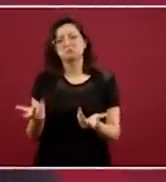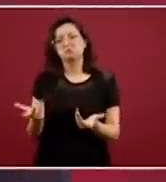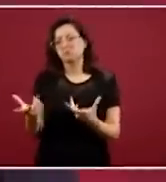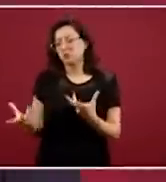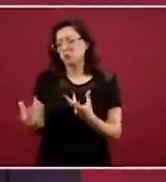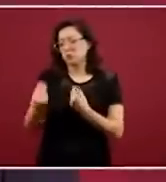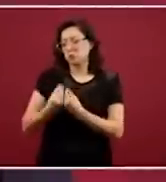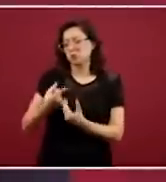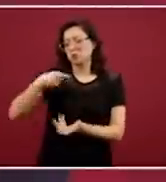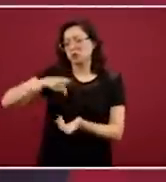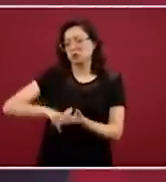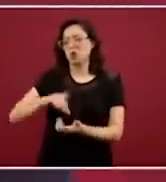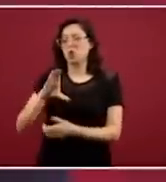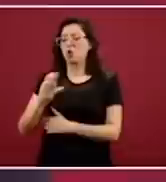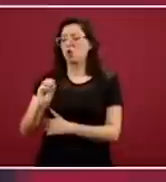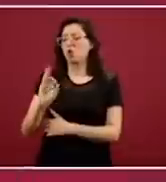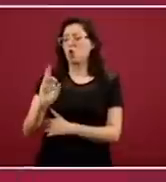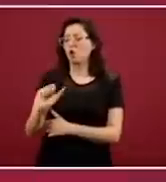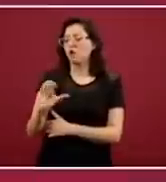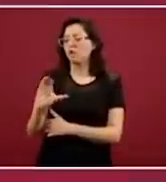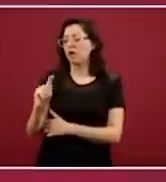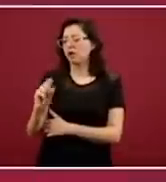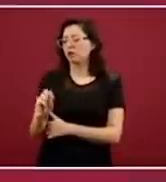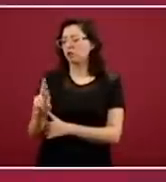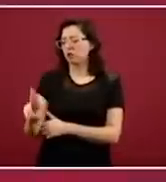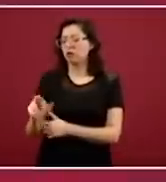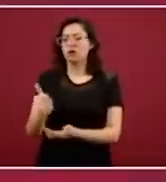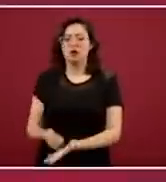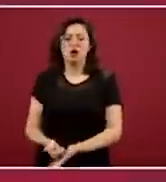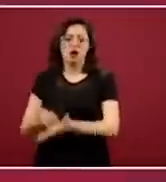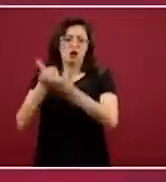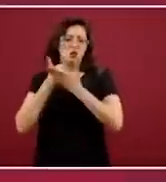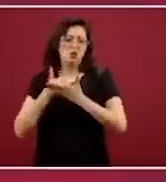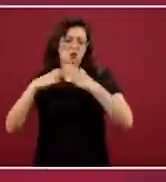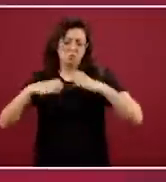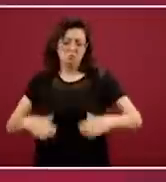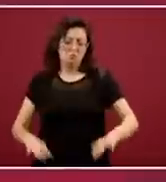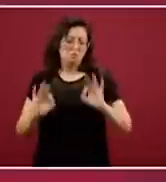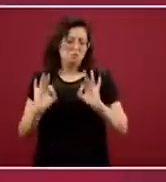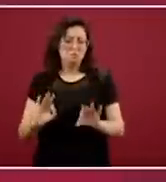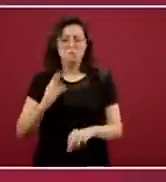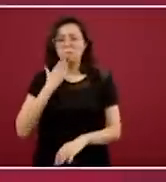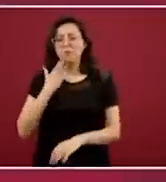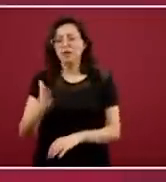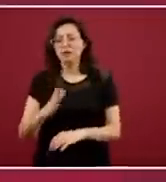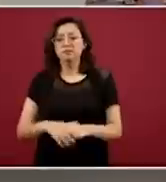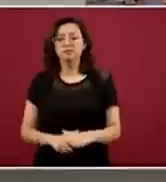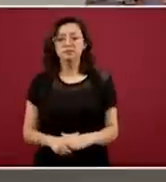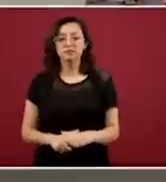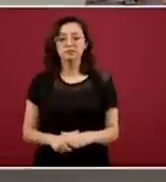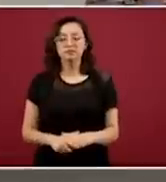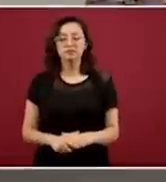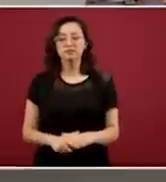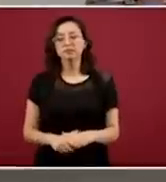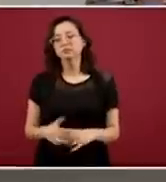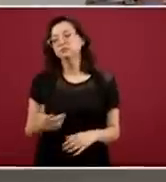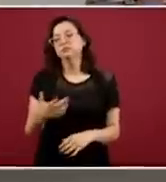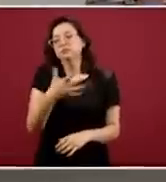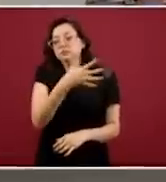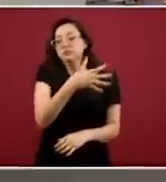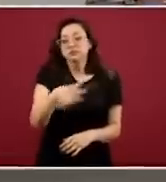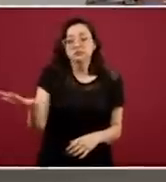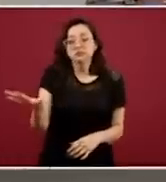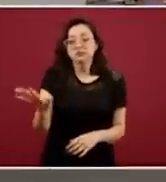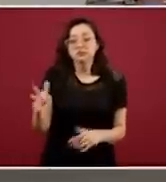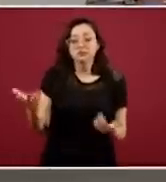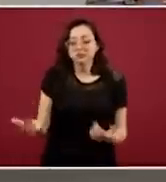cofactor, se llama médicamente, es una sustancia que ayuda a que funcione bien el sistema inmune. Y en general,